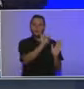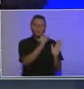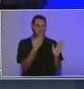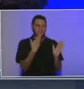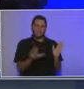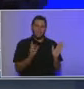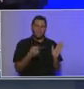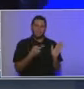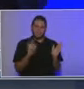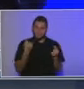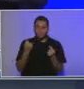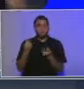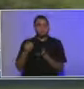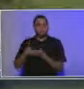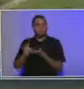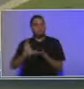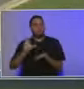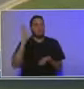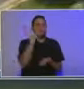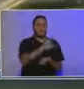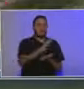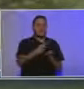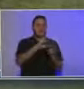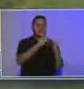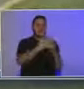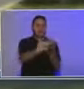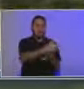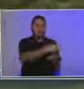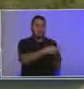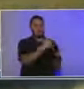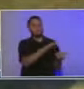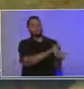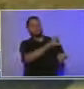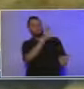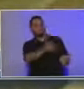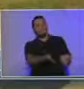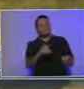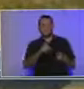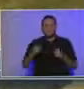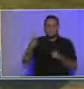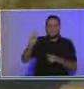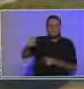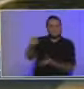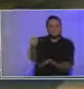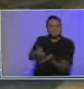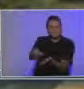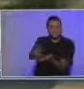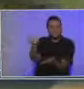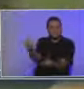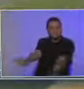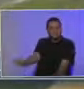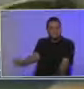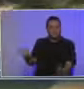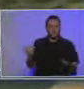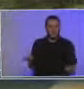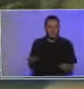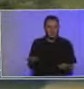al Departamento de Hacienda y desembolsenlo a través de Suri, pero ellos necesitan ese dinero ya. Lo que pasa es que, se está